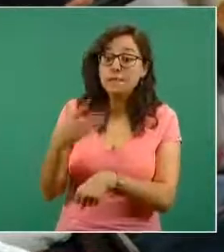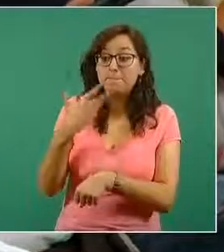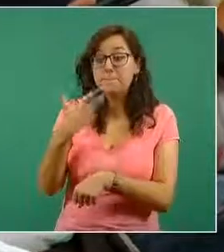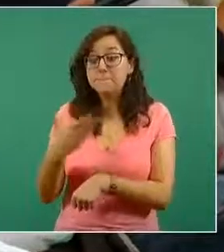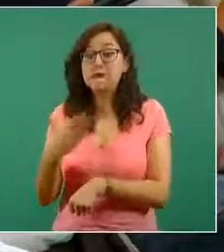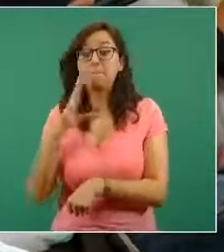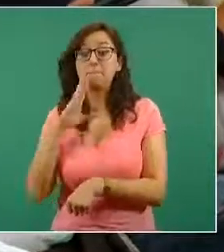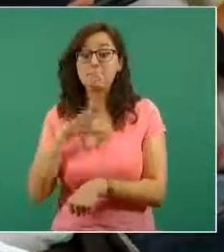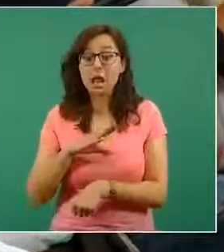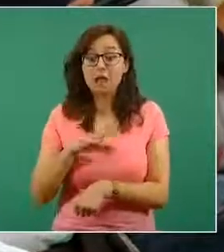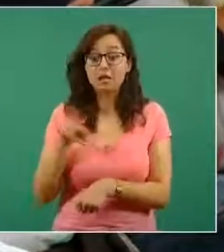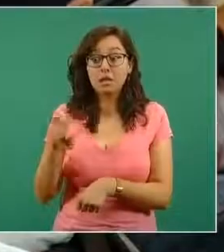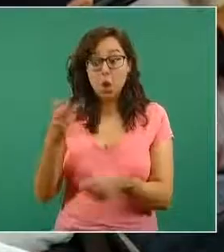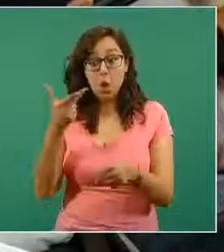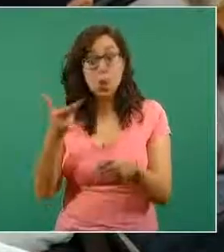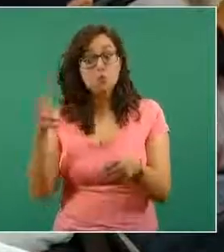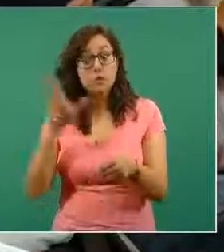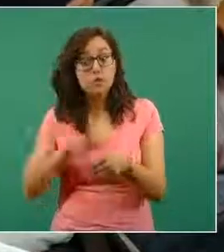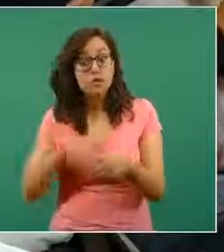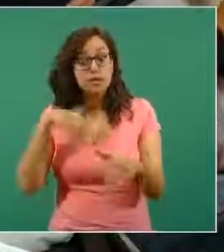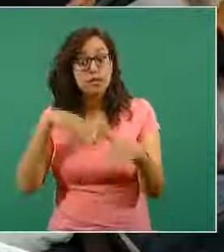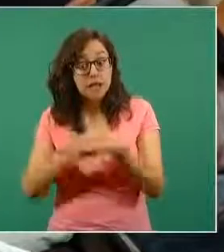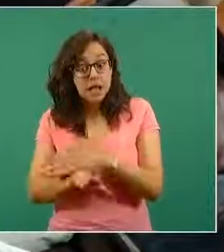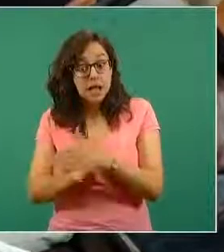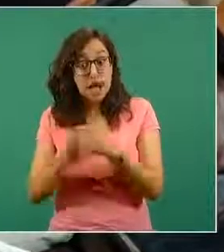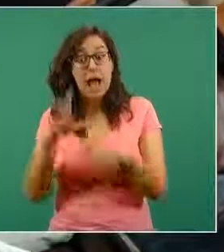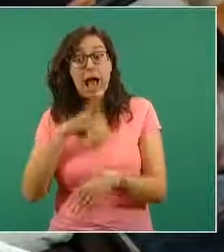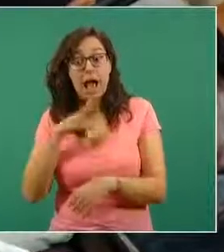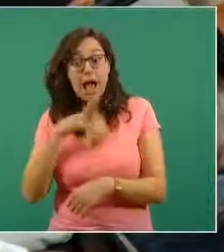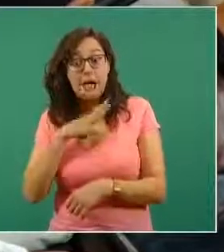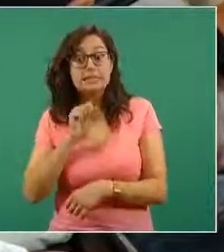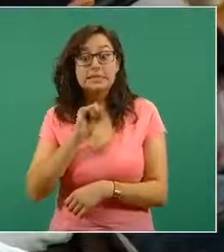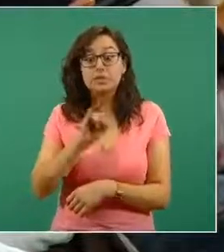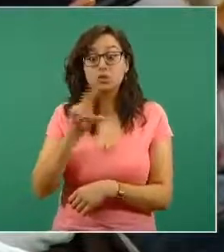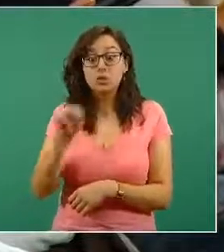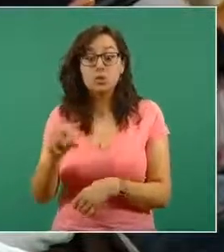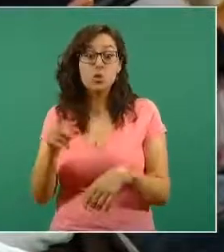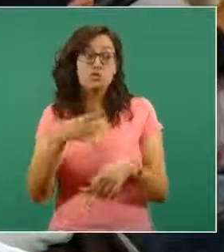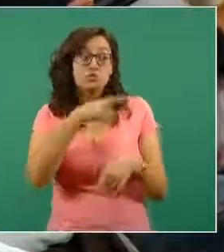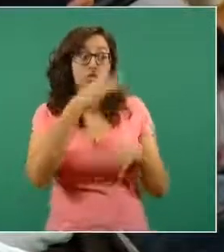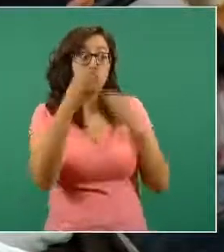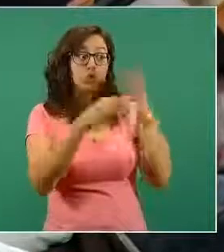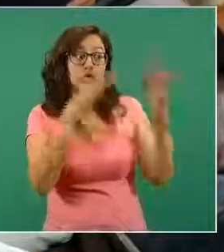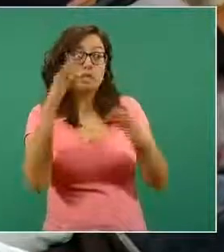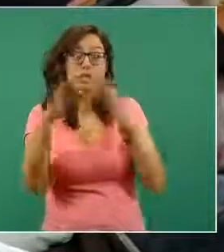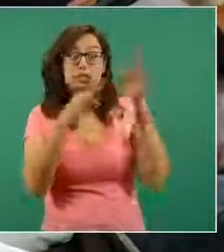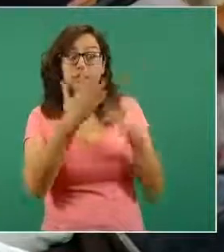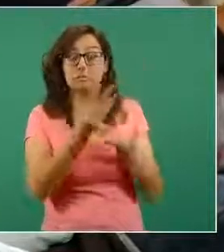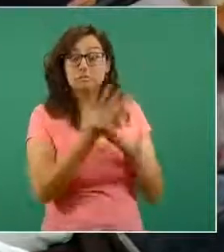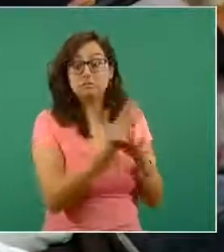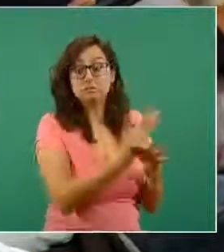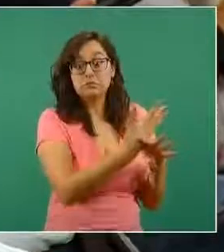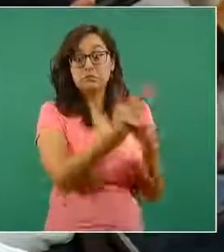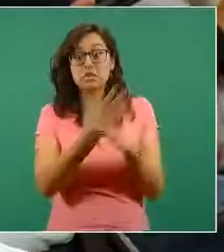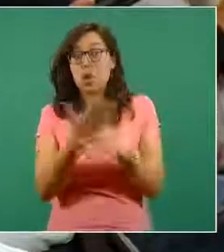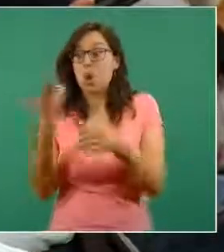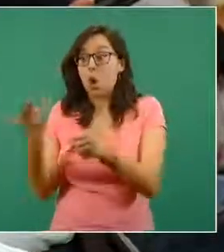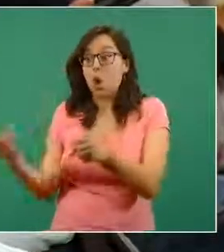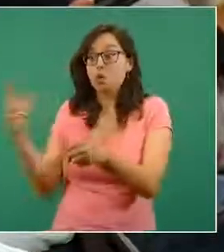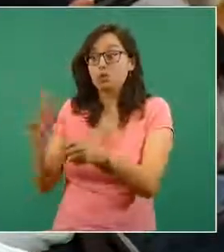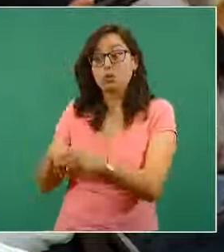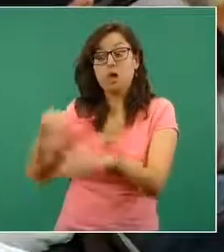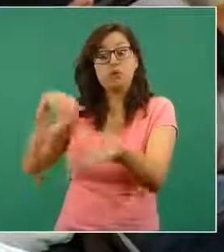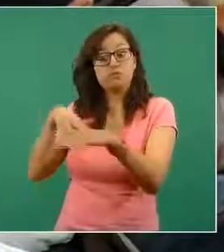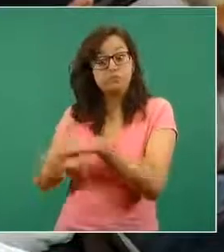que es la hospitalización. Se están manejando que estuvo varios días hospitalizado. O sea, lo que queremos realmente que se